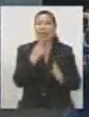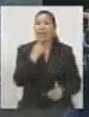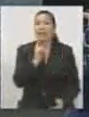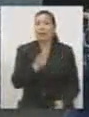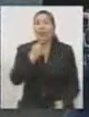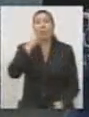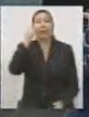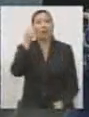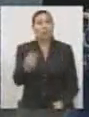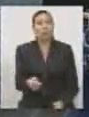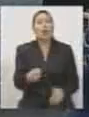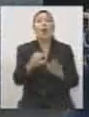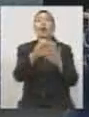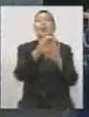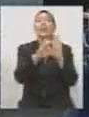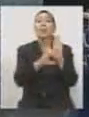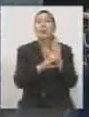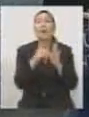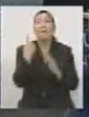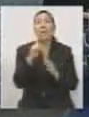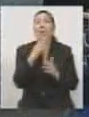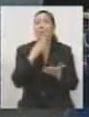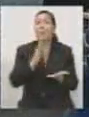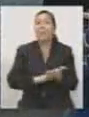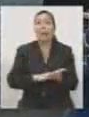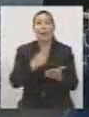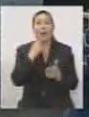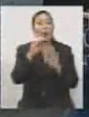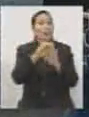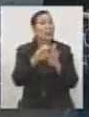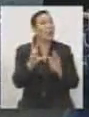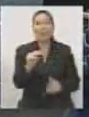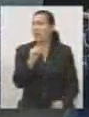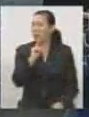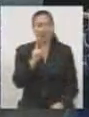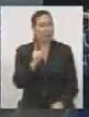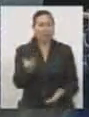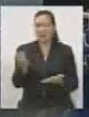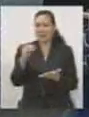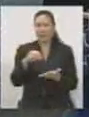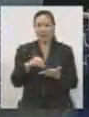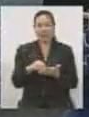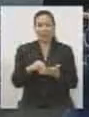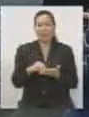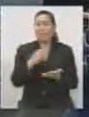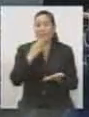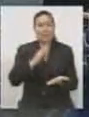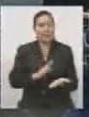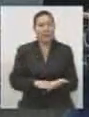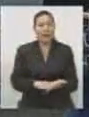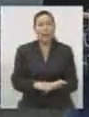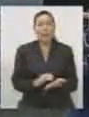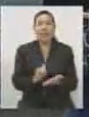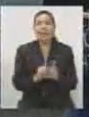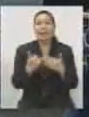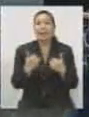estoy denunciando constitucionalmente por una infracción constitucional. Nosotros no hemos incorporado delito, cosa